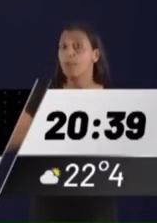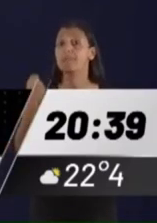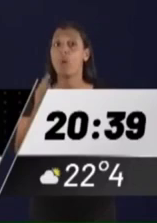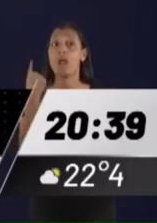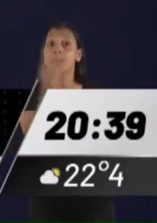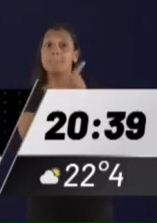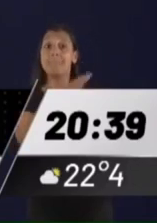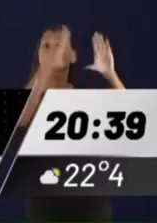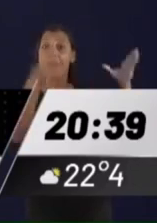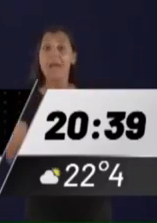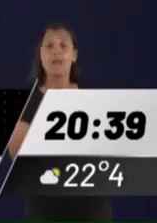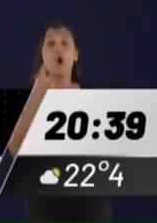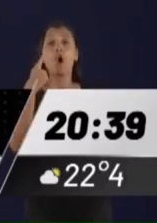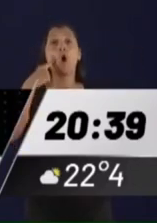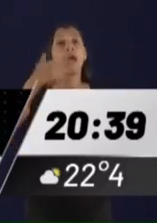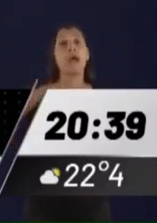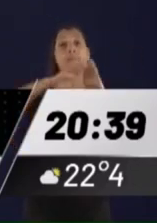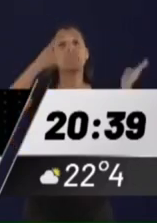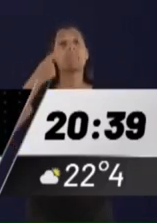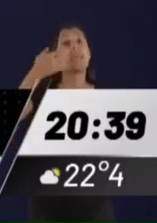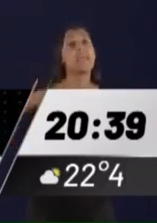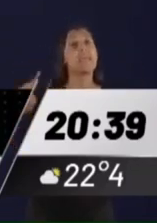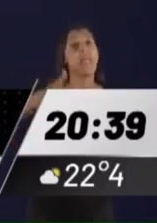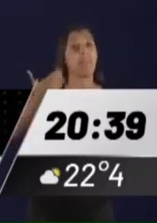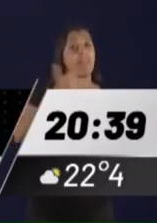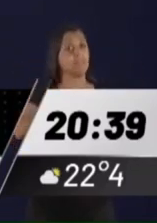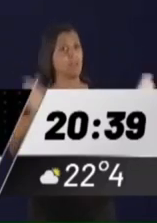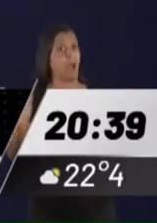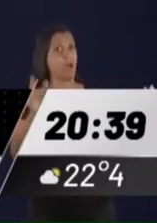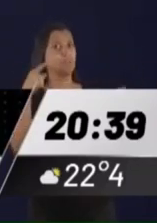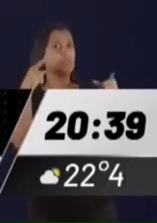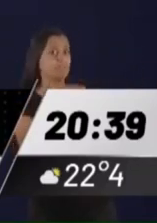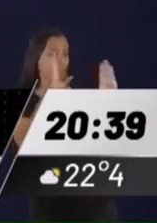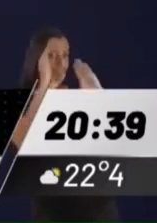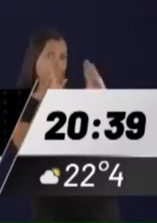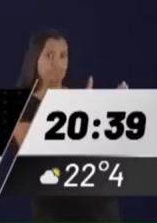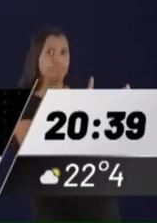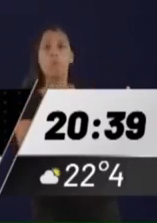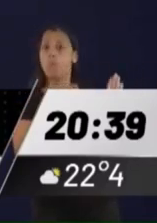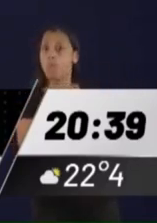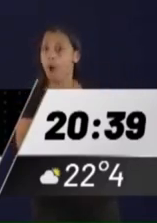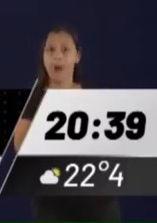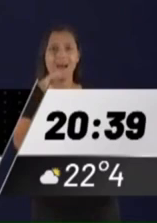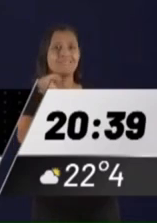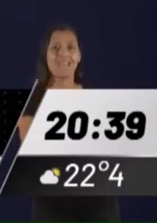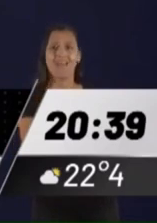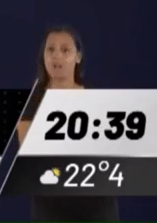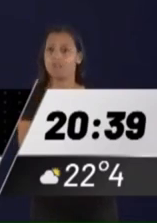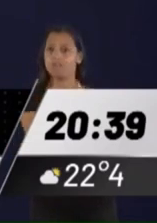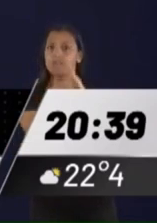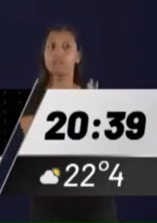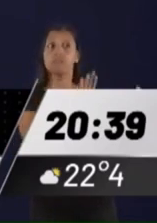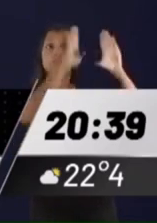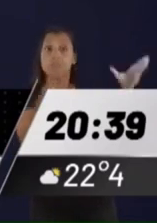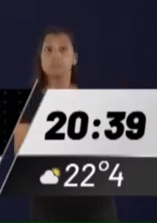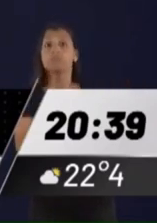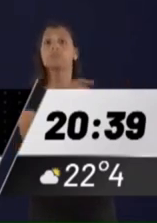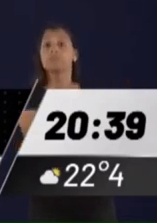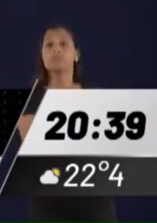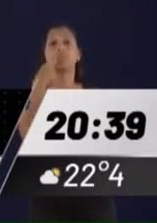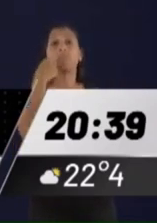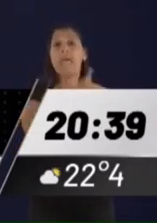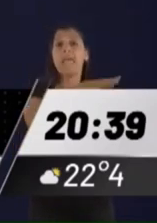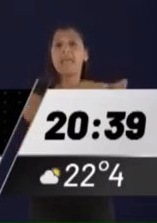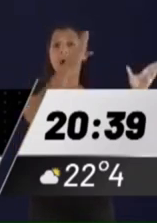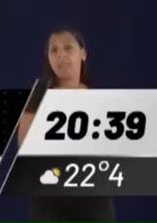el inadi estamos empezando con su cierre definitivo el instituto y cuenta con bueno el detalle también